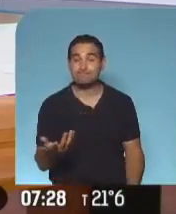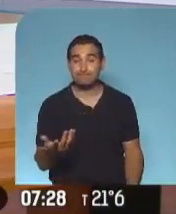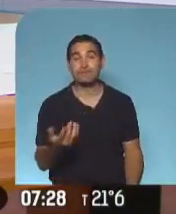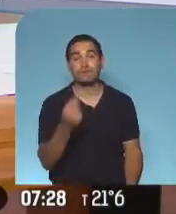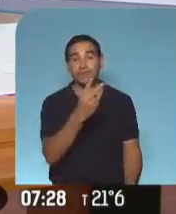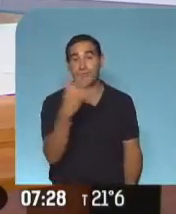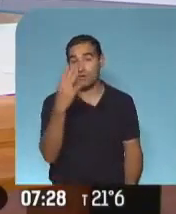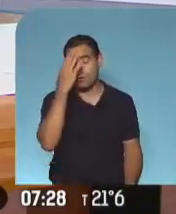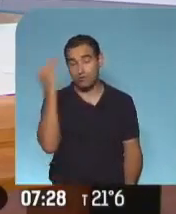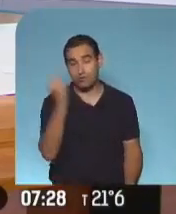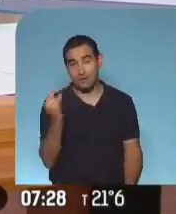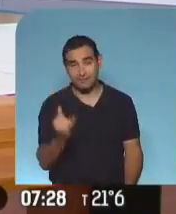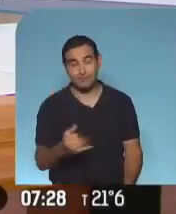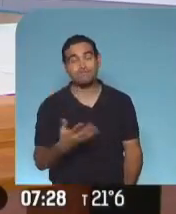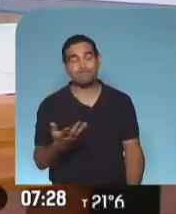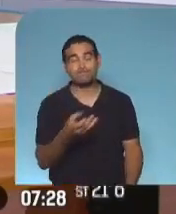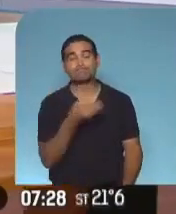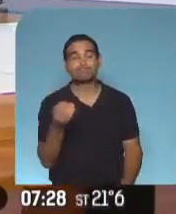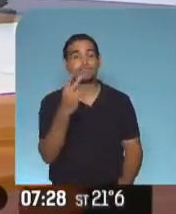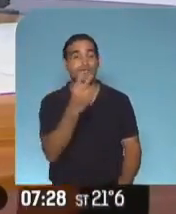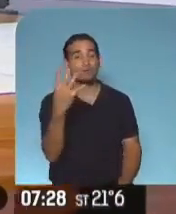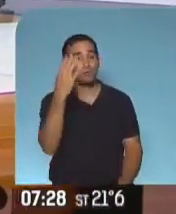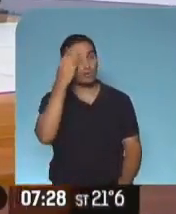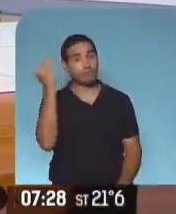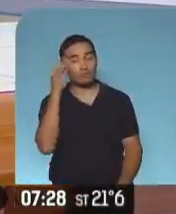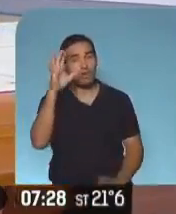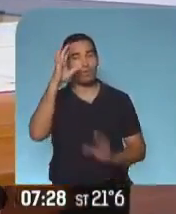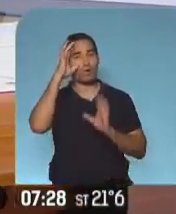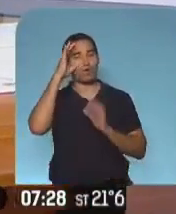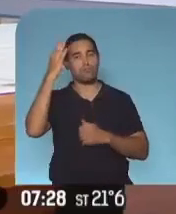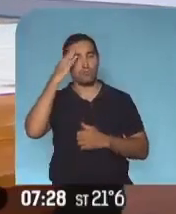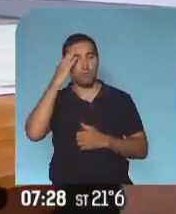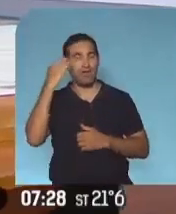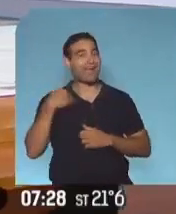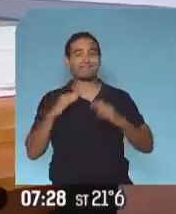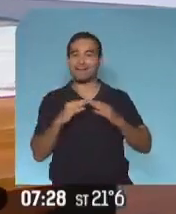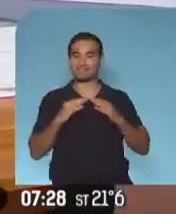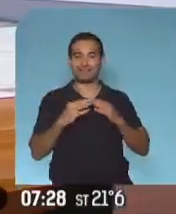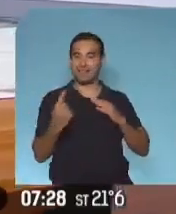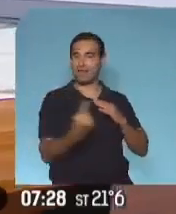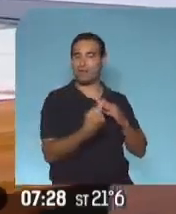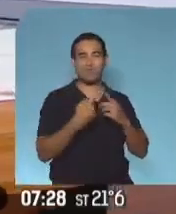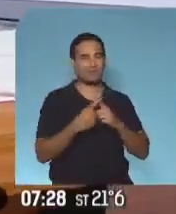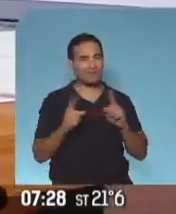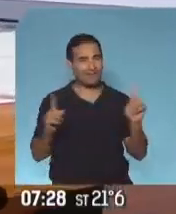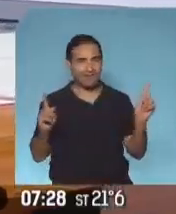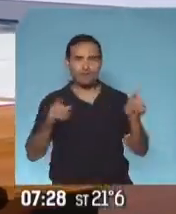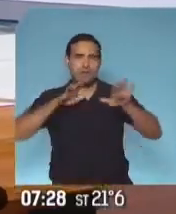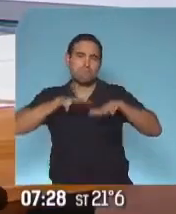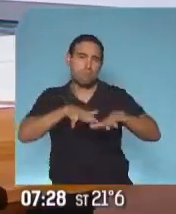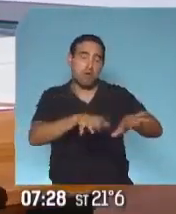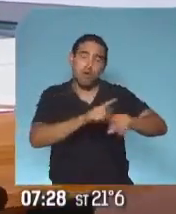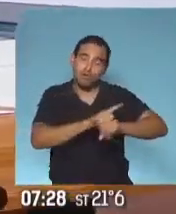24 de marzo. Sí, sí, sí. El 24 de marzo, con recuerdo, con memoria, desde casa, distinto, ¿no? Sin la